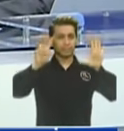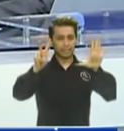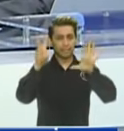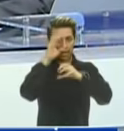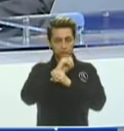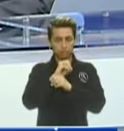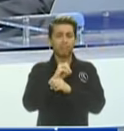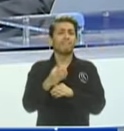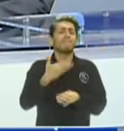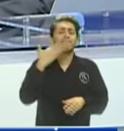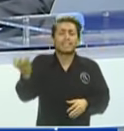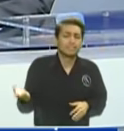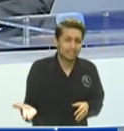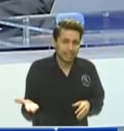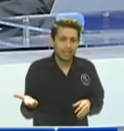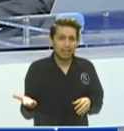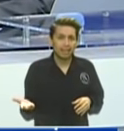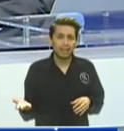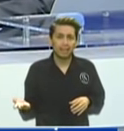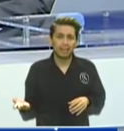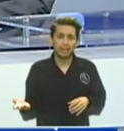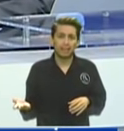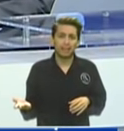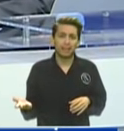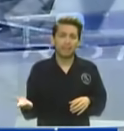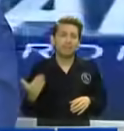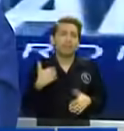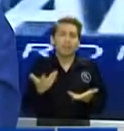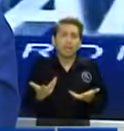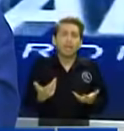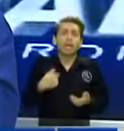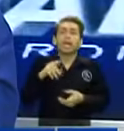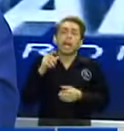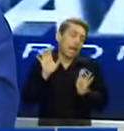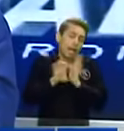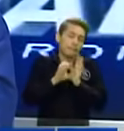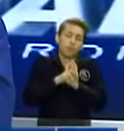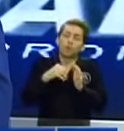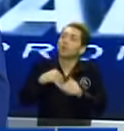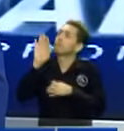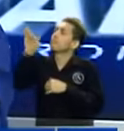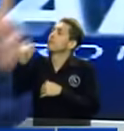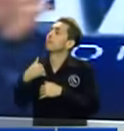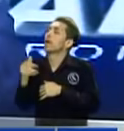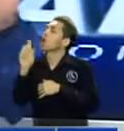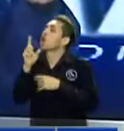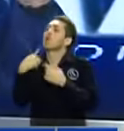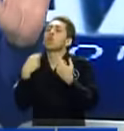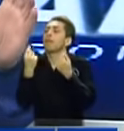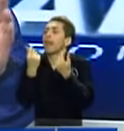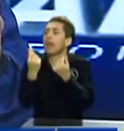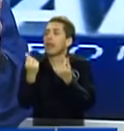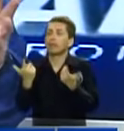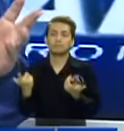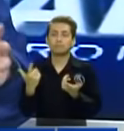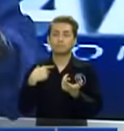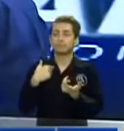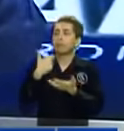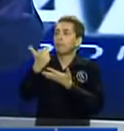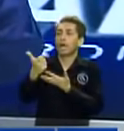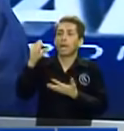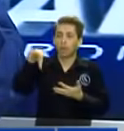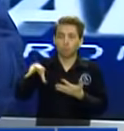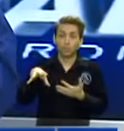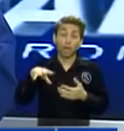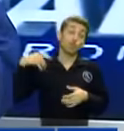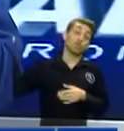fácil, no me alcanza para pagar la luz, gasto menos de 300 kilovatios hora, porque no es a todo el mundo. O sea, una